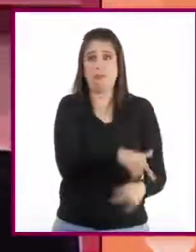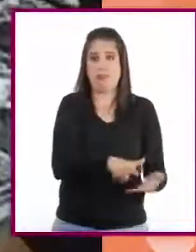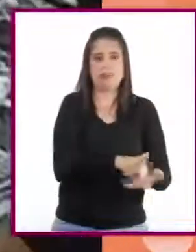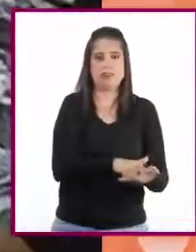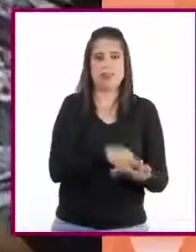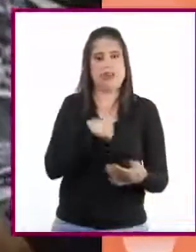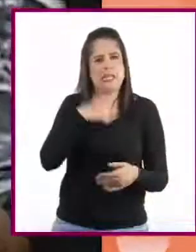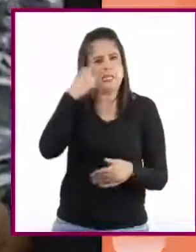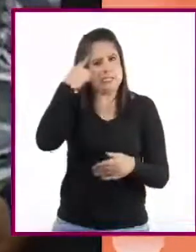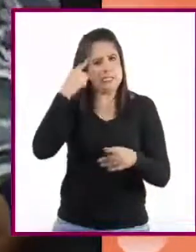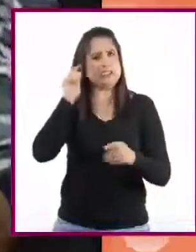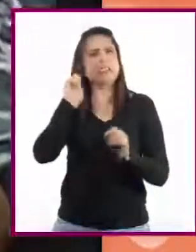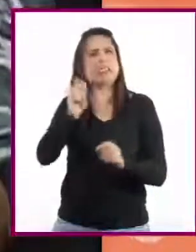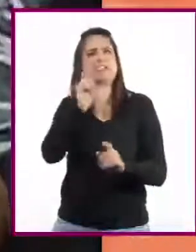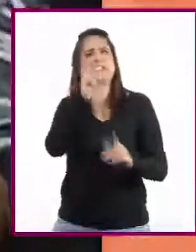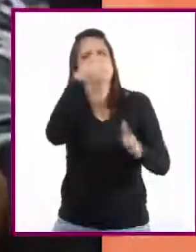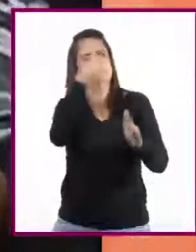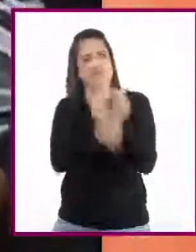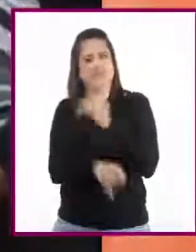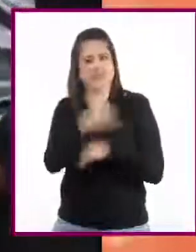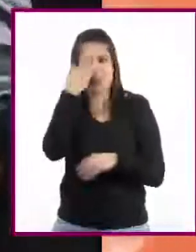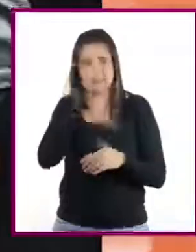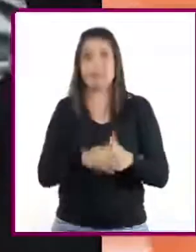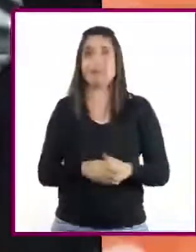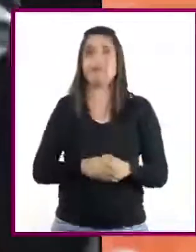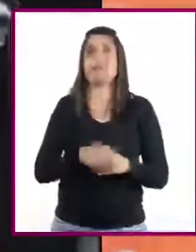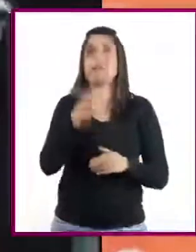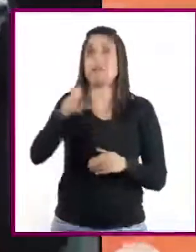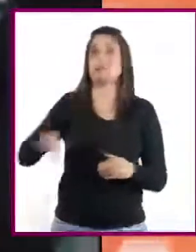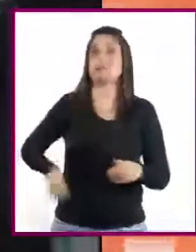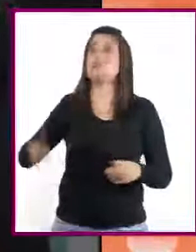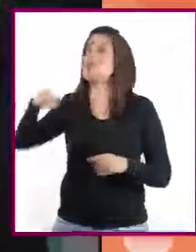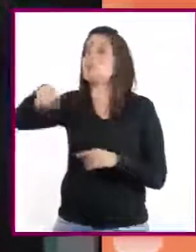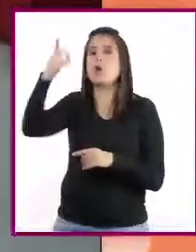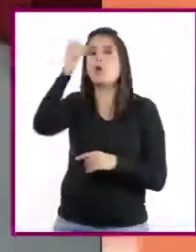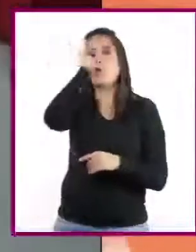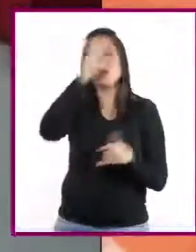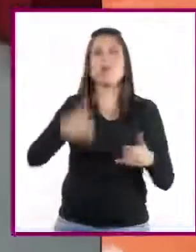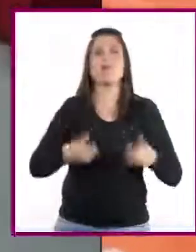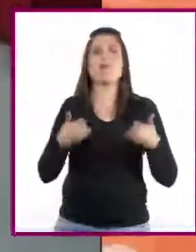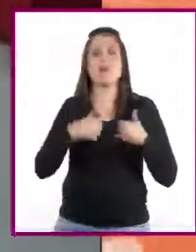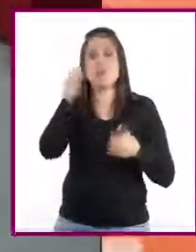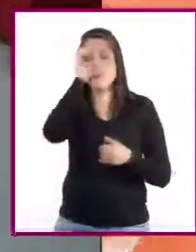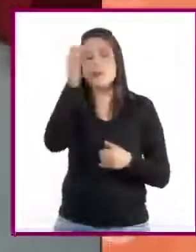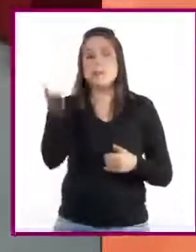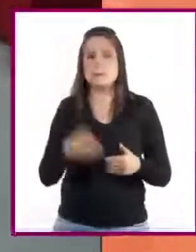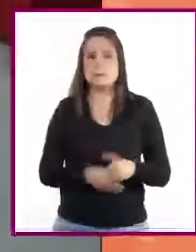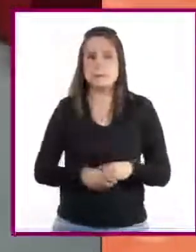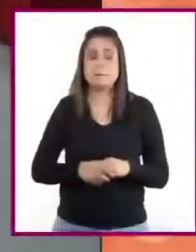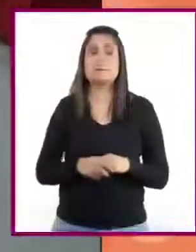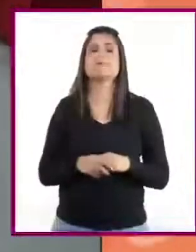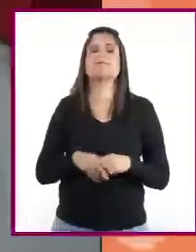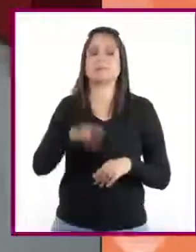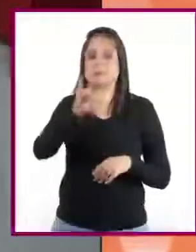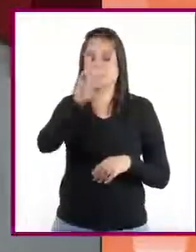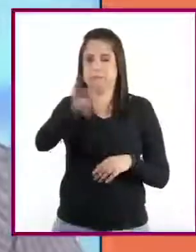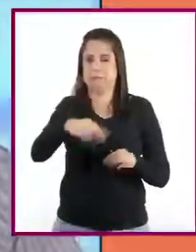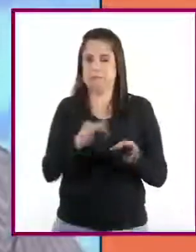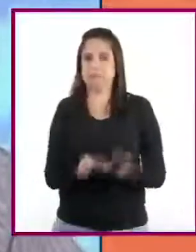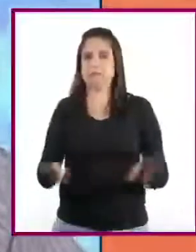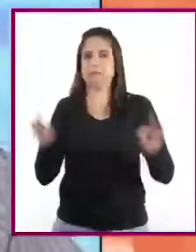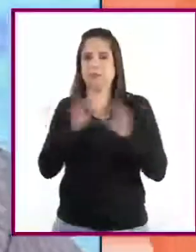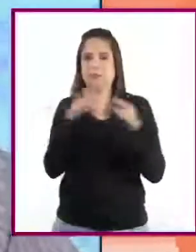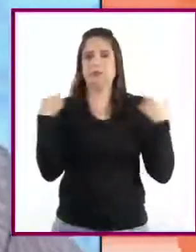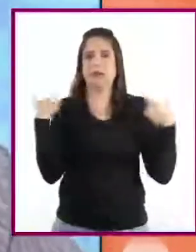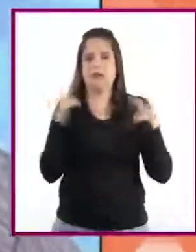leyes. Muchas gracias. Esto es muy interesante. ¿Ustedes qué opinan, chavos? Creo que es fundamental lo que dijo